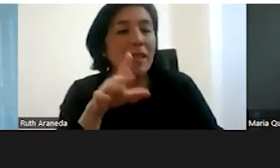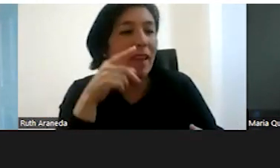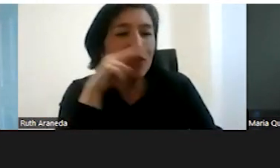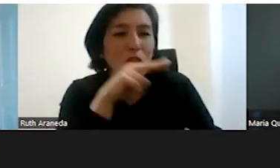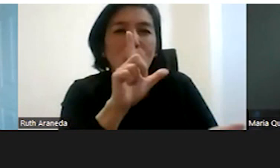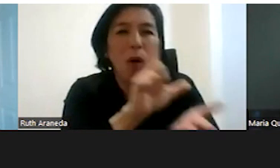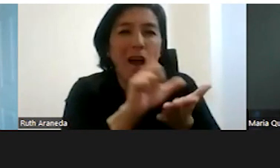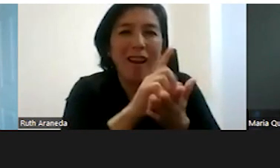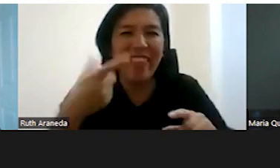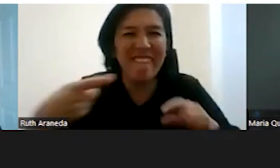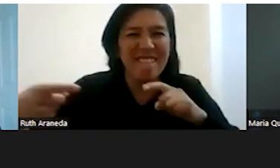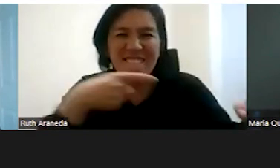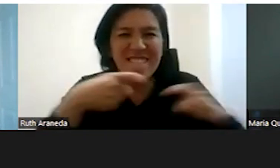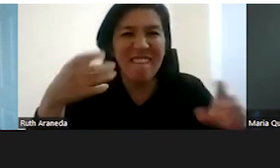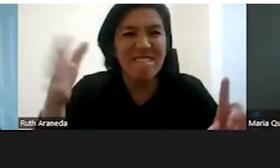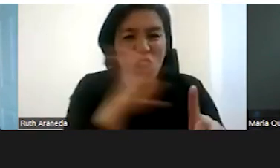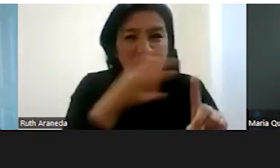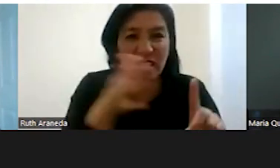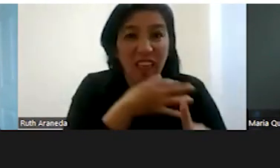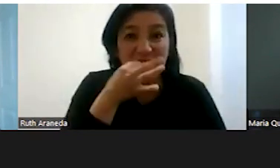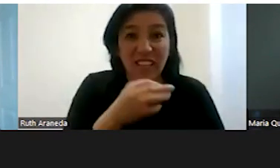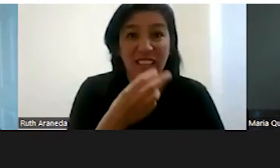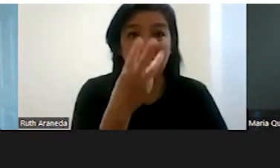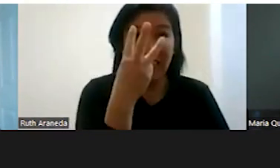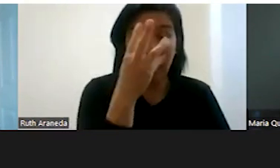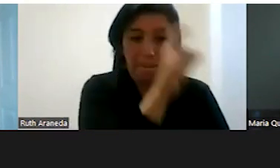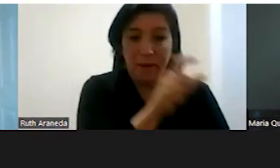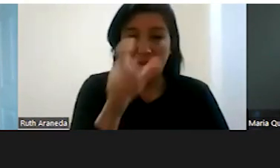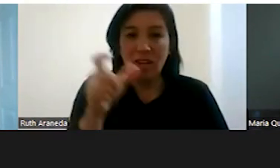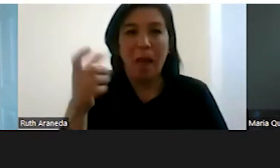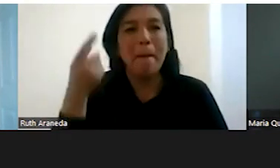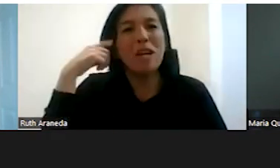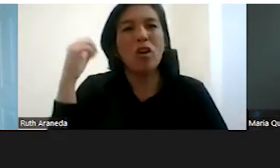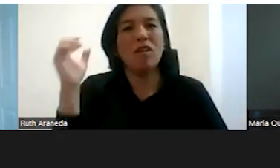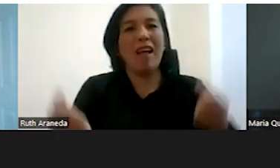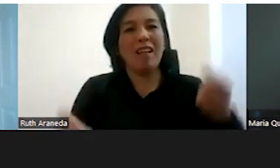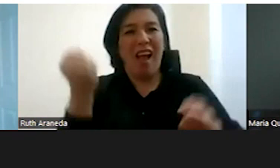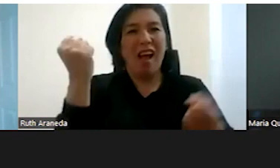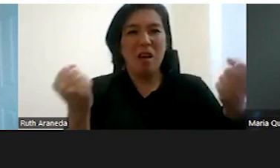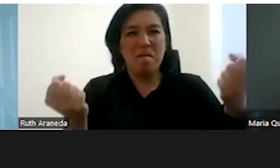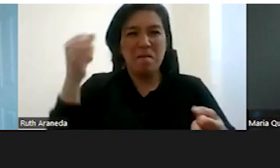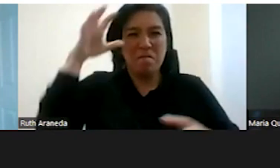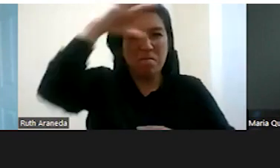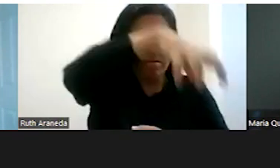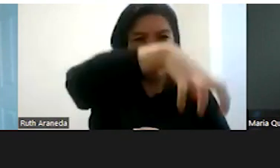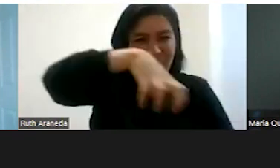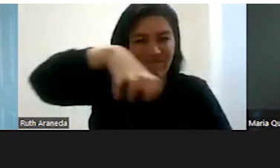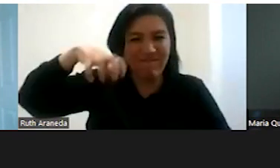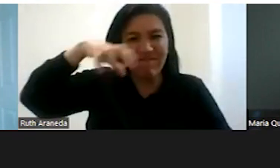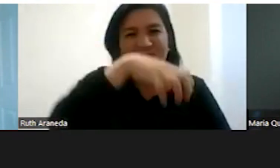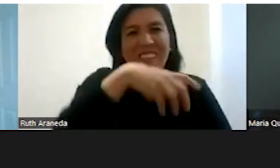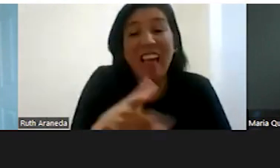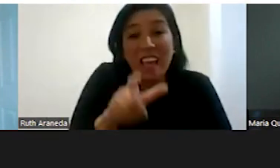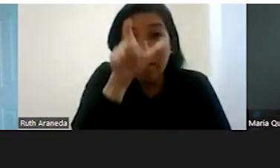eran tres personas. Lamentablemente la retro destruyó los cráneos de los dos hombres que estaban en paralelo, ventrales,